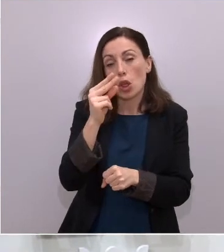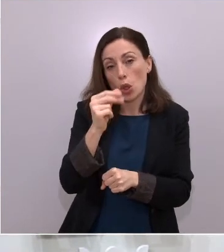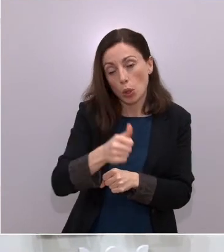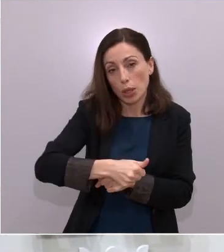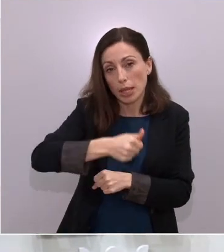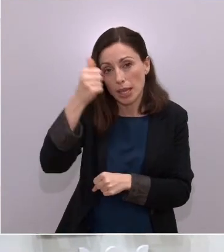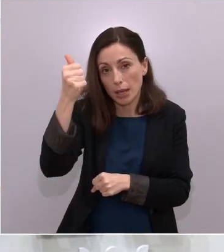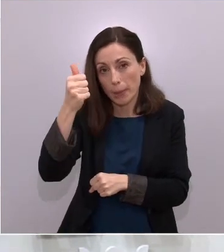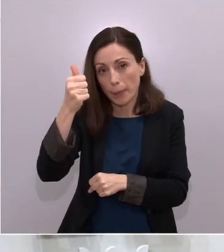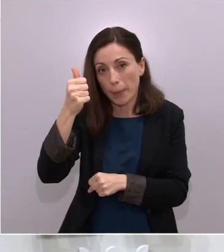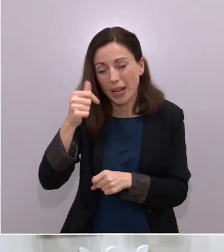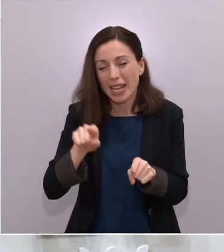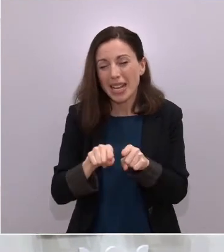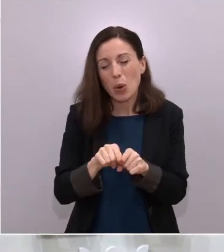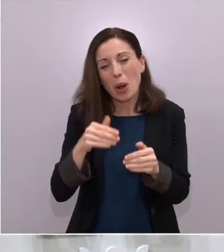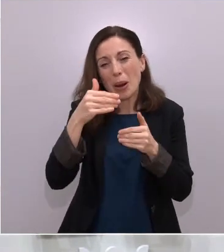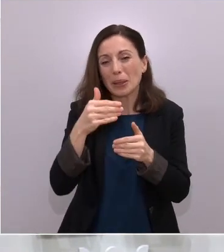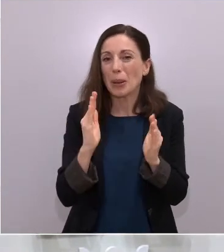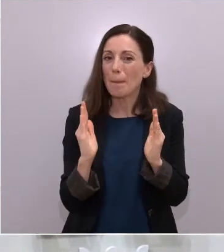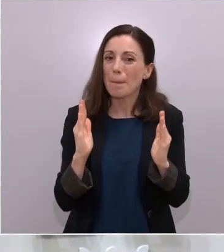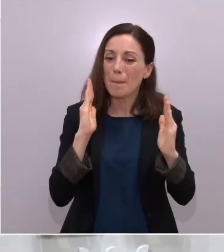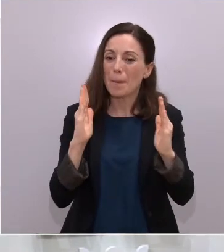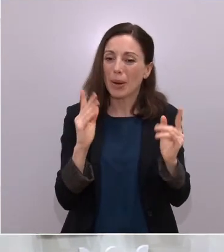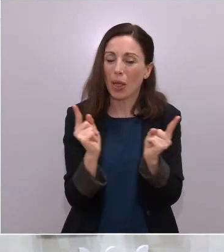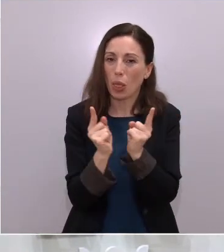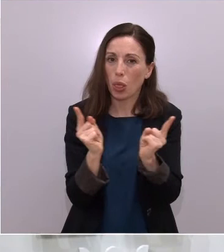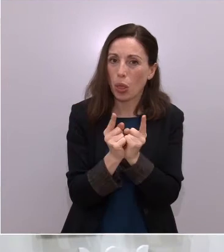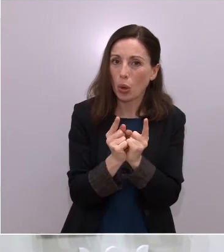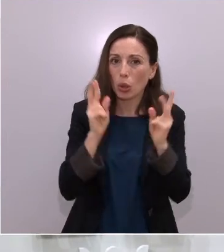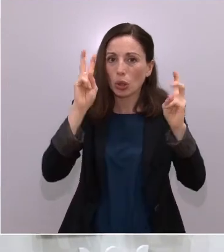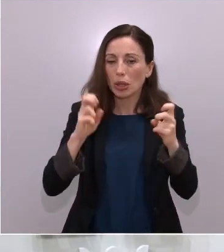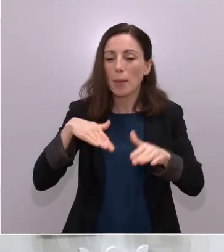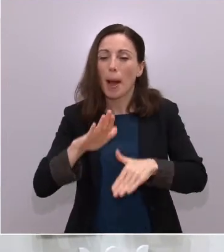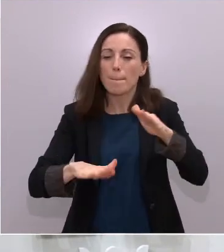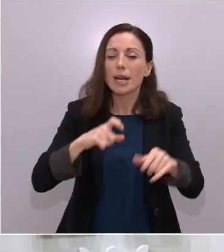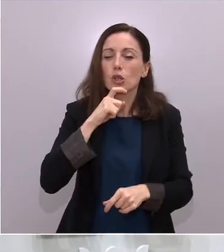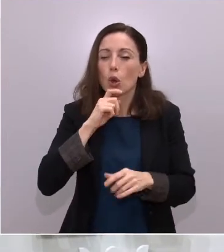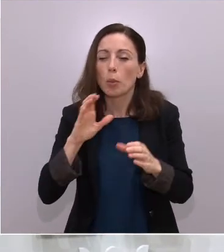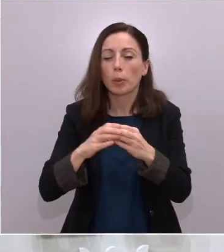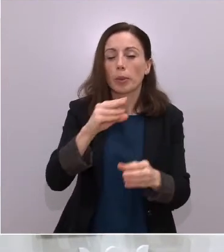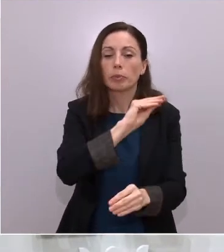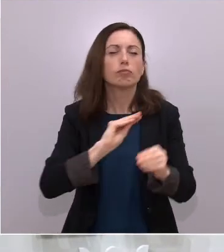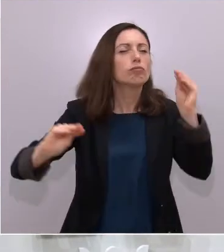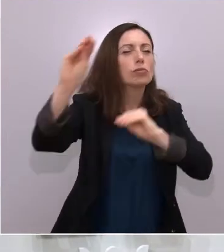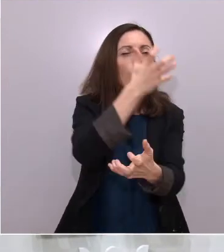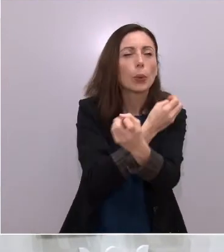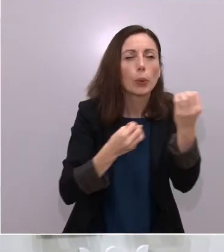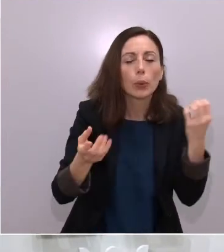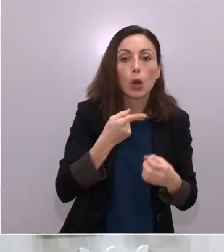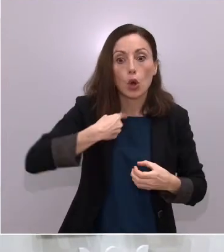un plazo ajustado para poder poner en marcha esa hoja de ruta, para consultar a las comunidades autónomas, para hacernos partícipes de las